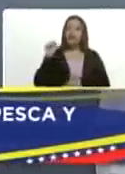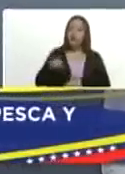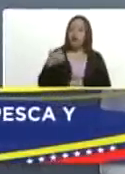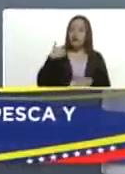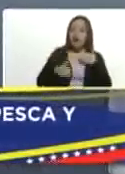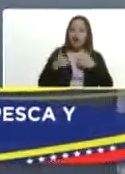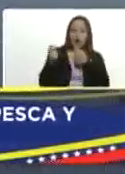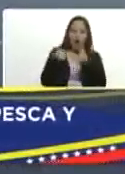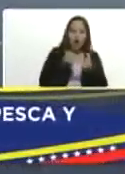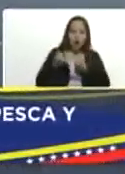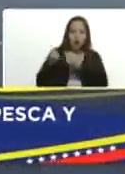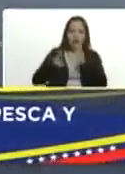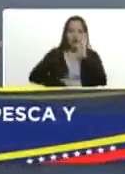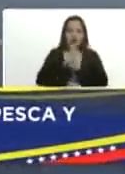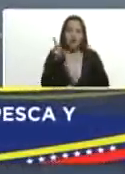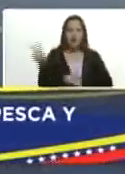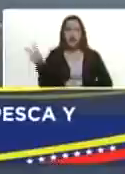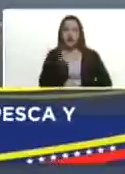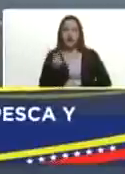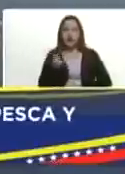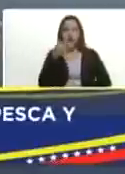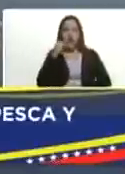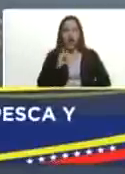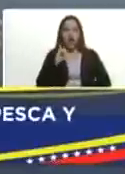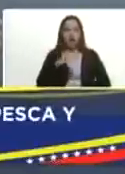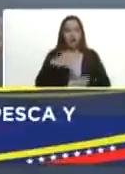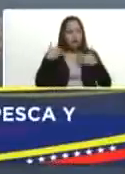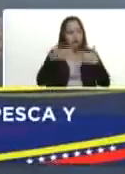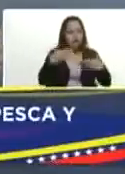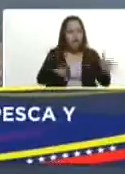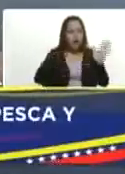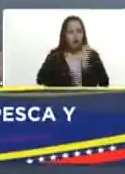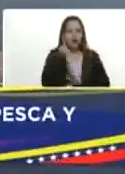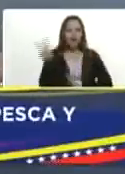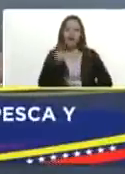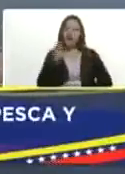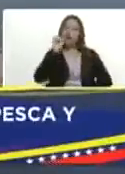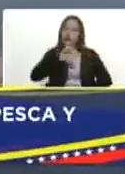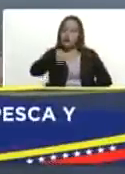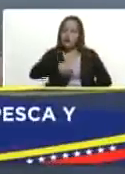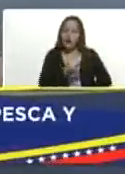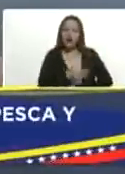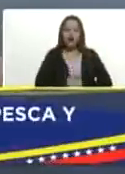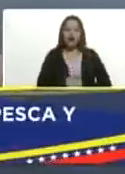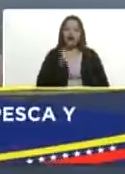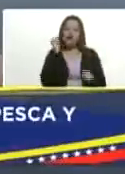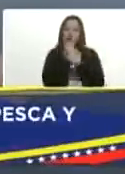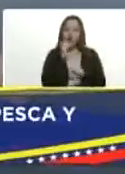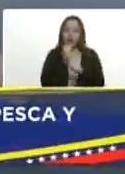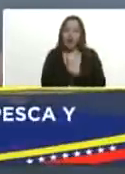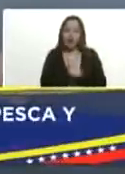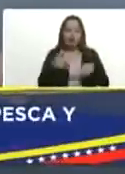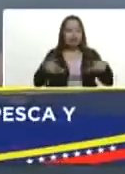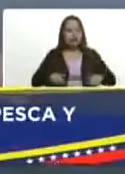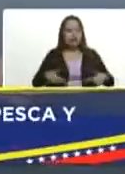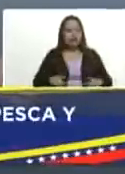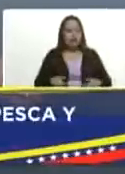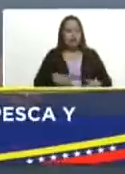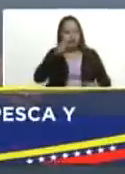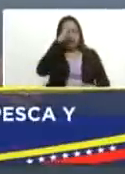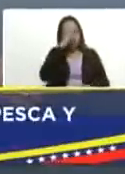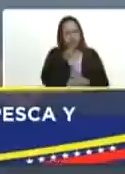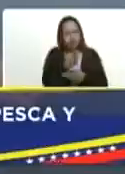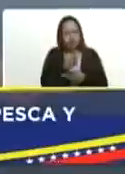miércoles de producción. Venezuela, estamos avanzando. Venezuela sí se puede. Con trabajo, con esmero, con disciplina,